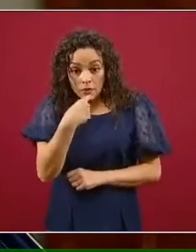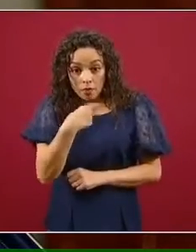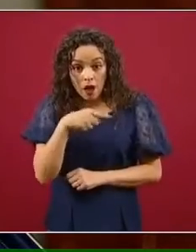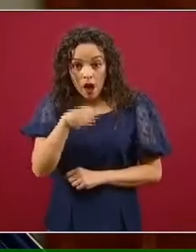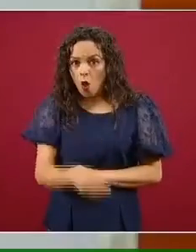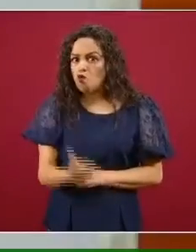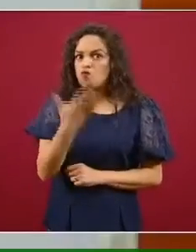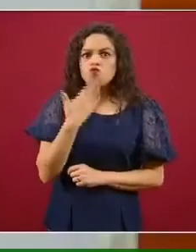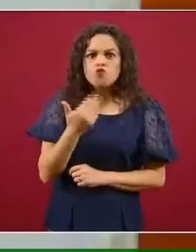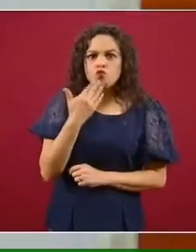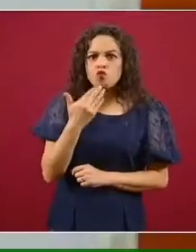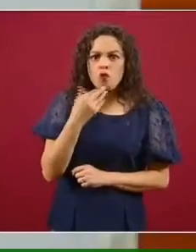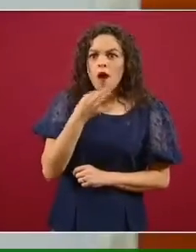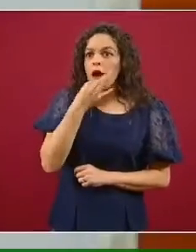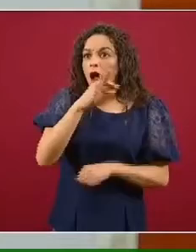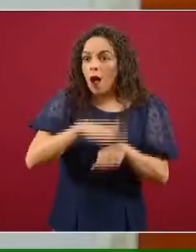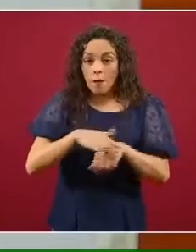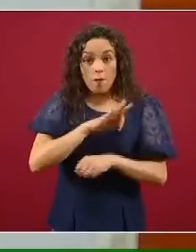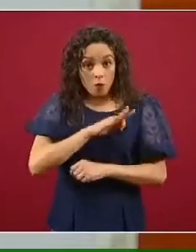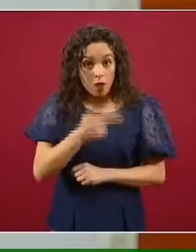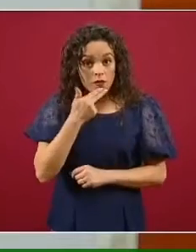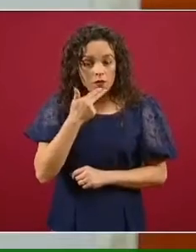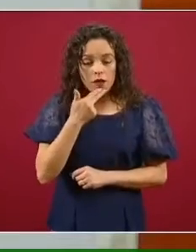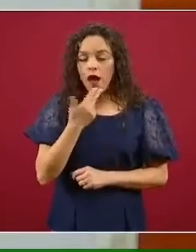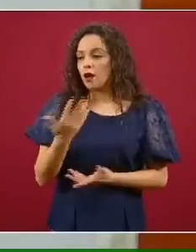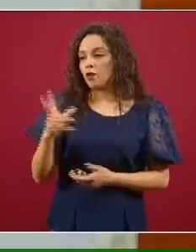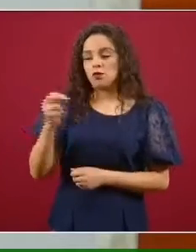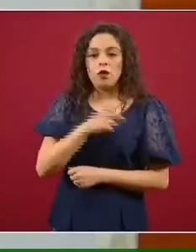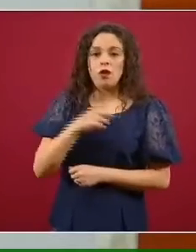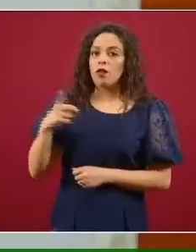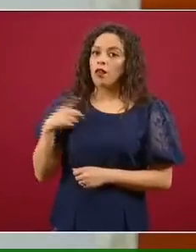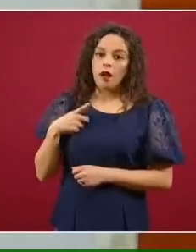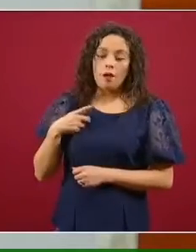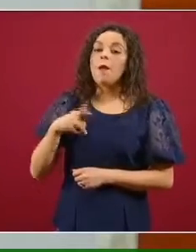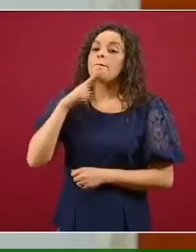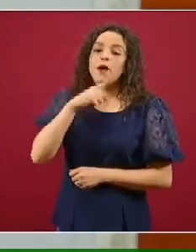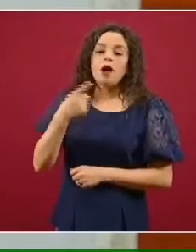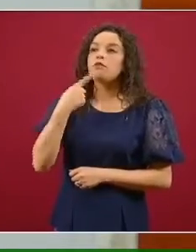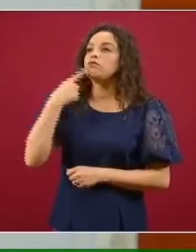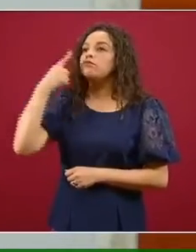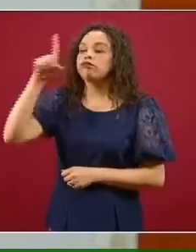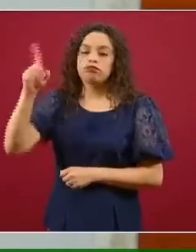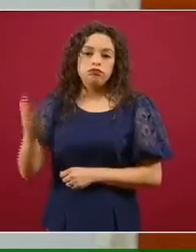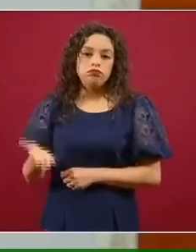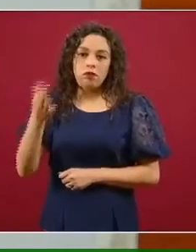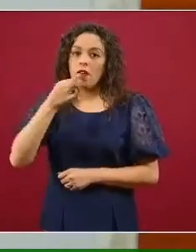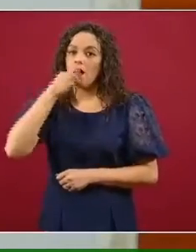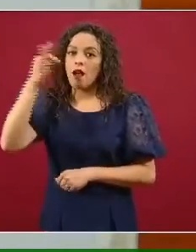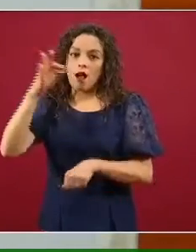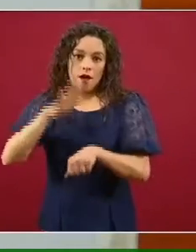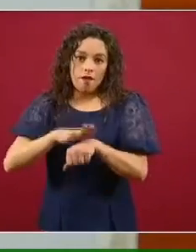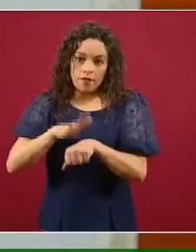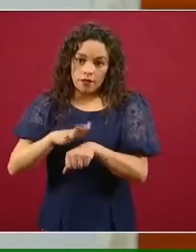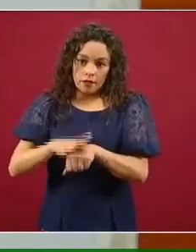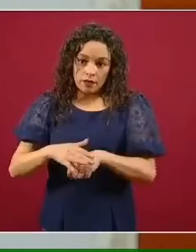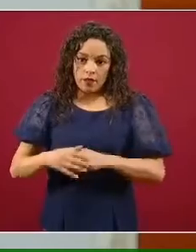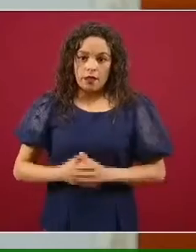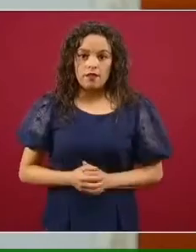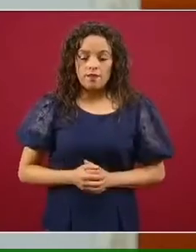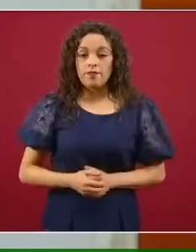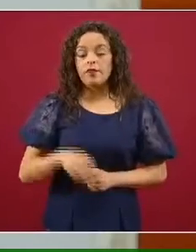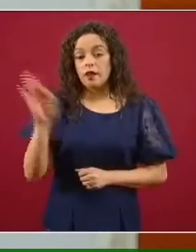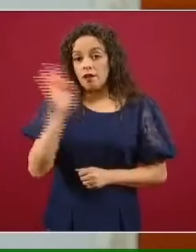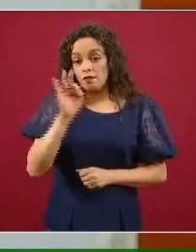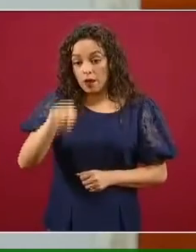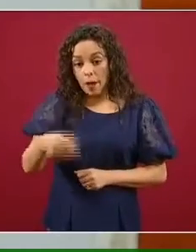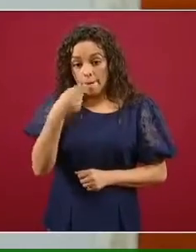está sucediendo? Tenemos medicamentos que tienen indicaciones muy claras para prescribirse para otras